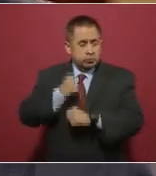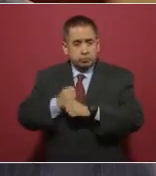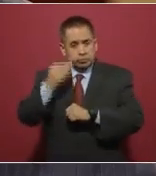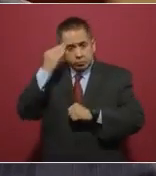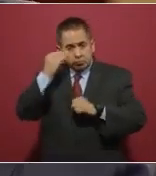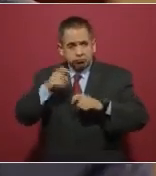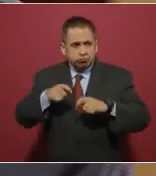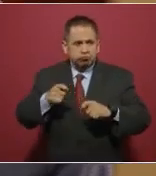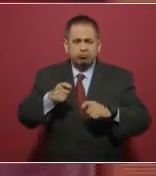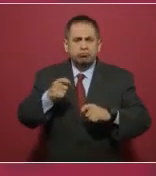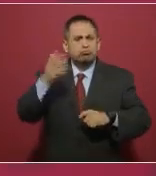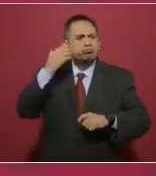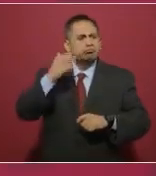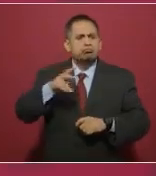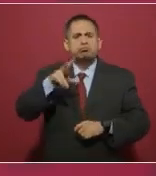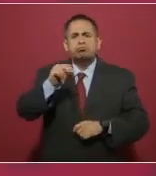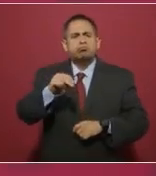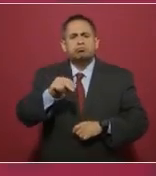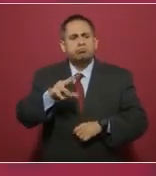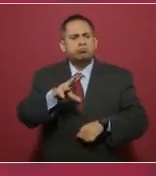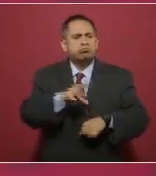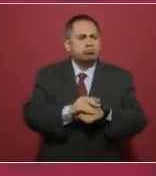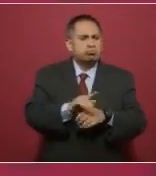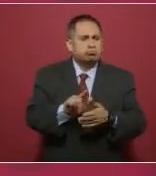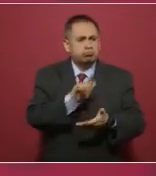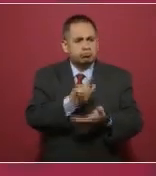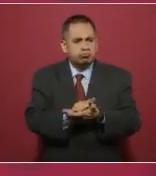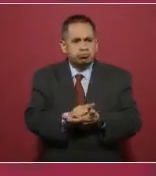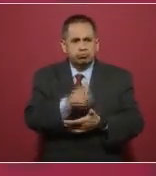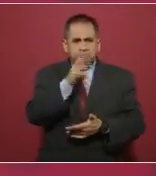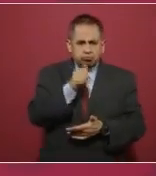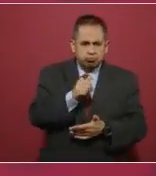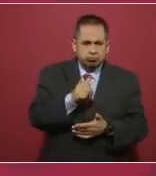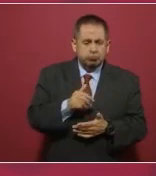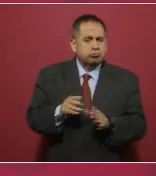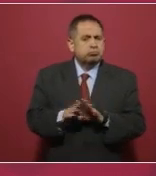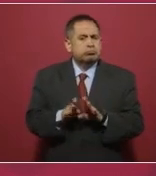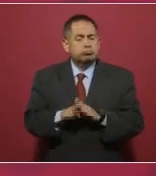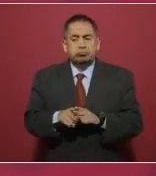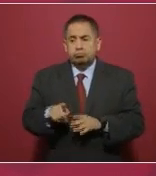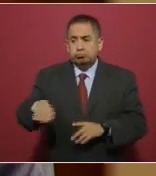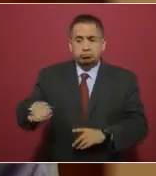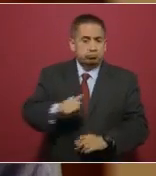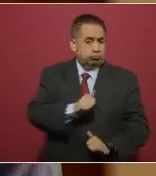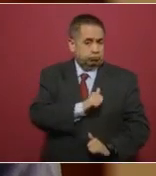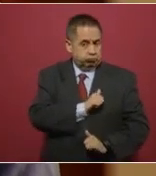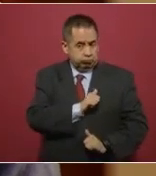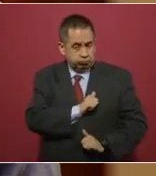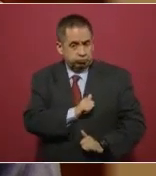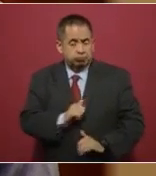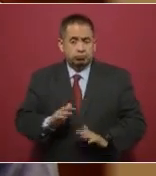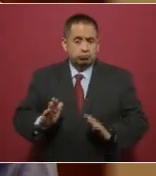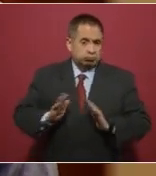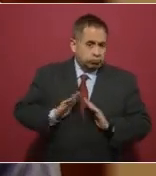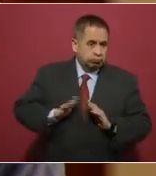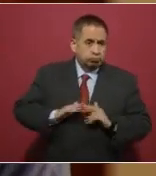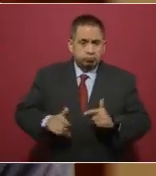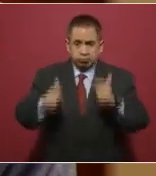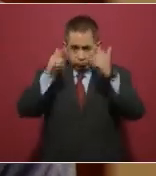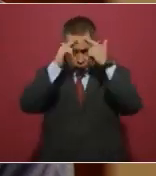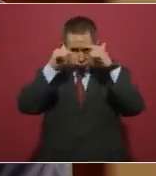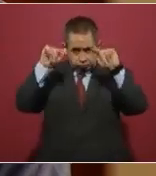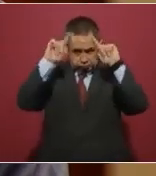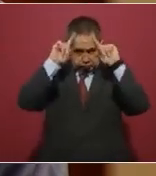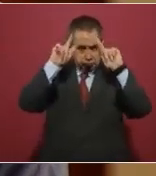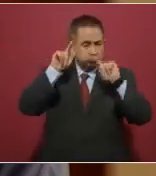se impidió legalmente al Ejército y a la Marina, a